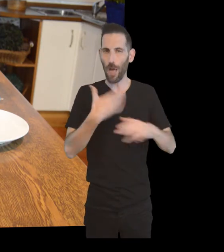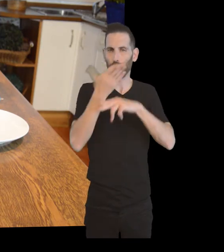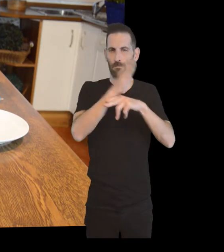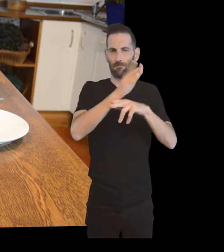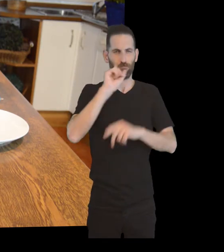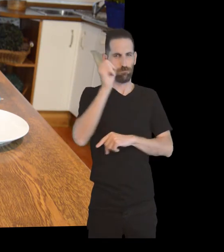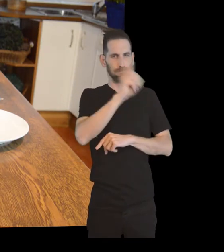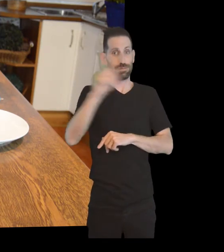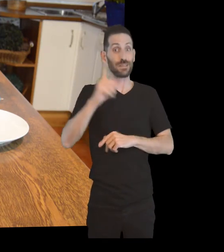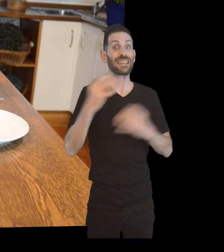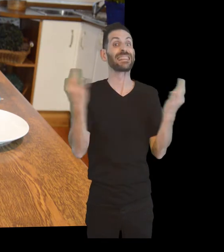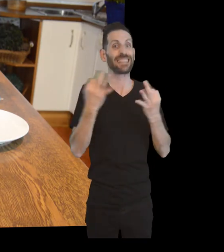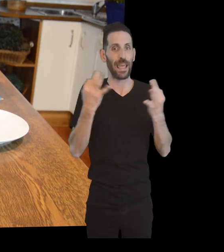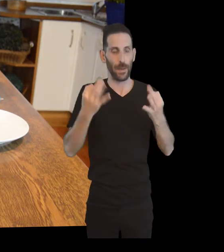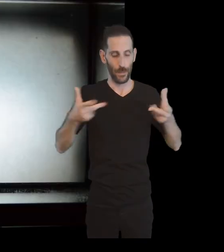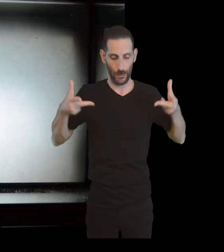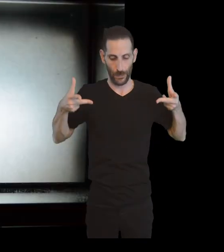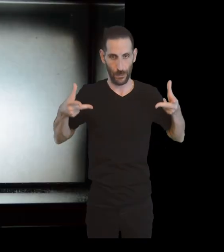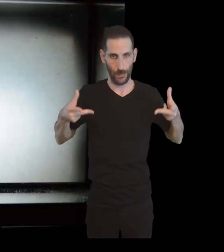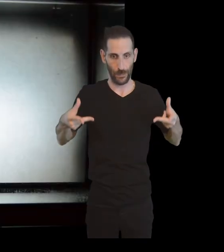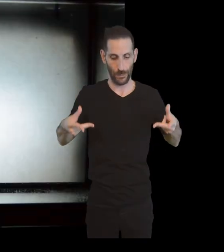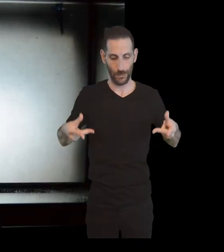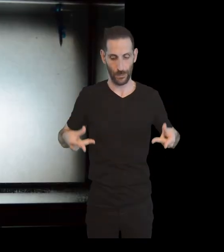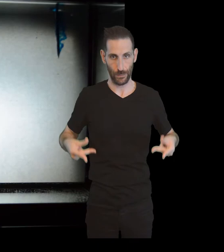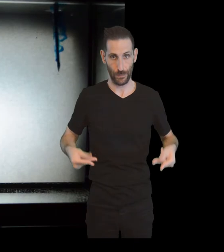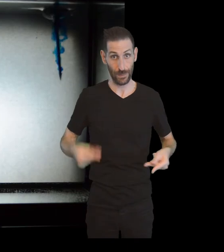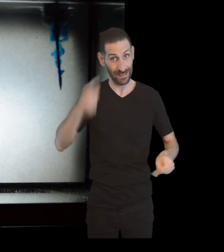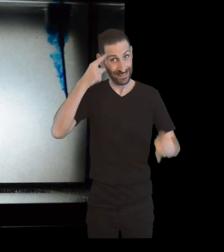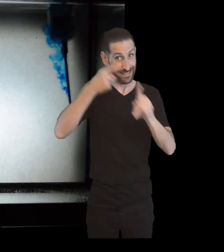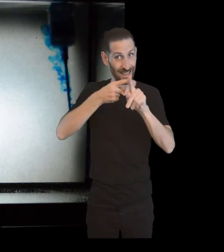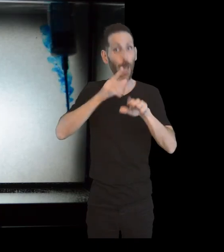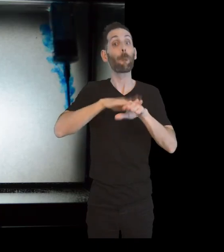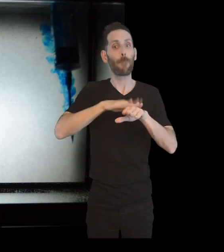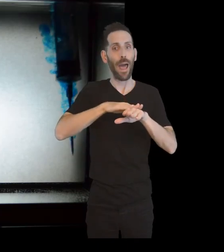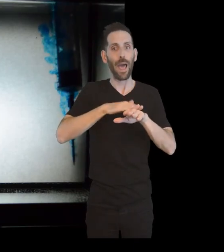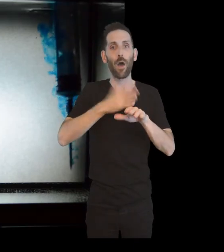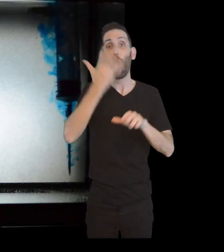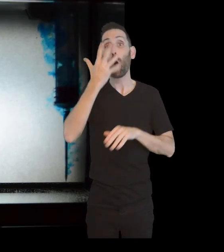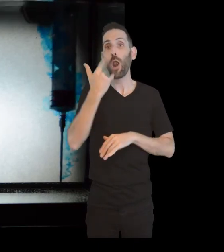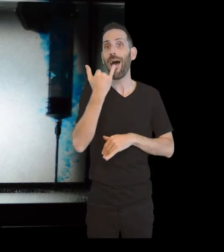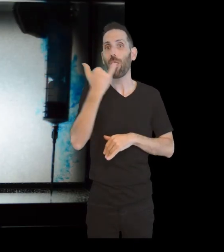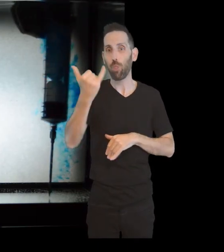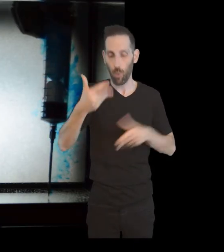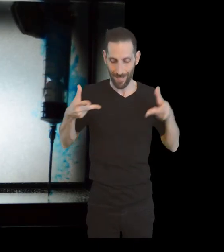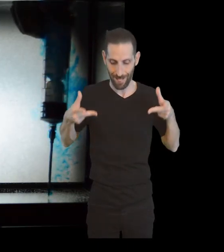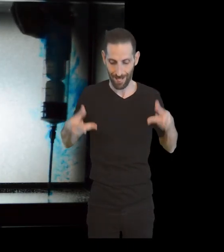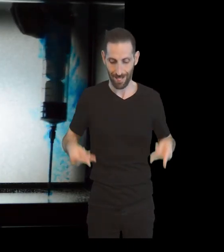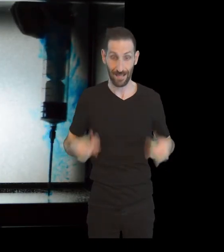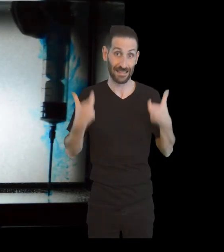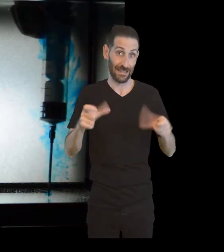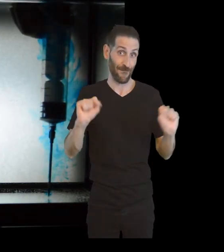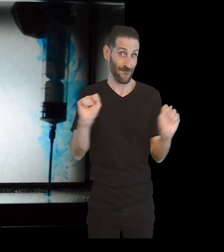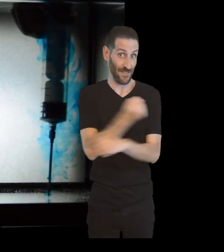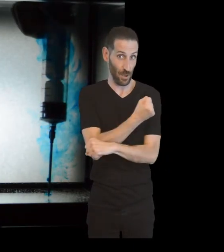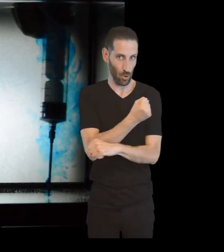Imos agora co fascinante. Temos aquí estas xiringas que vamos a usar para engadir tinta azul nos extremos.